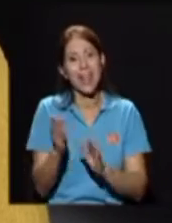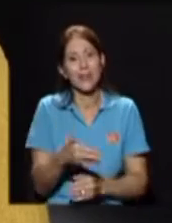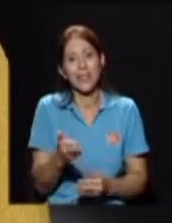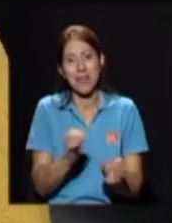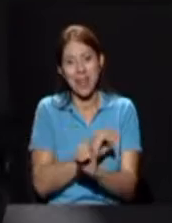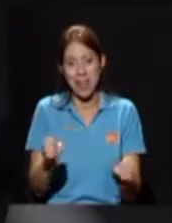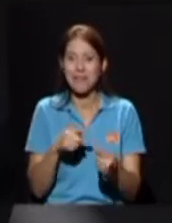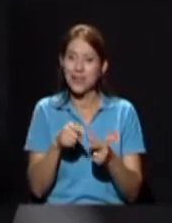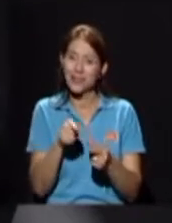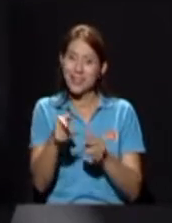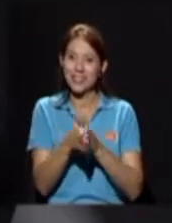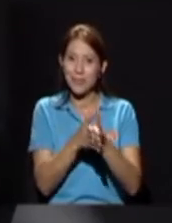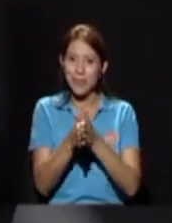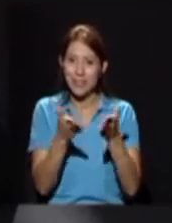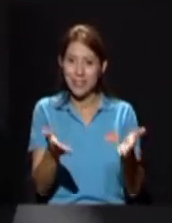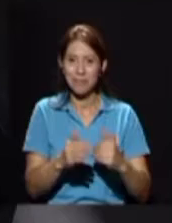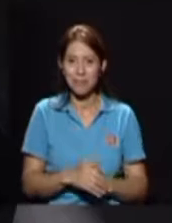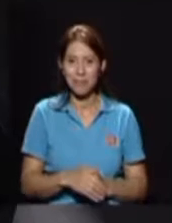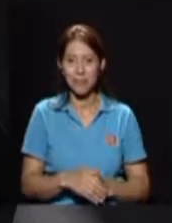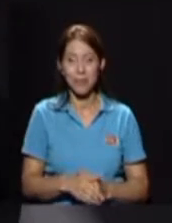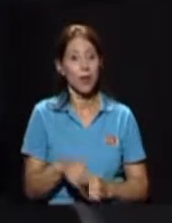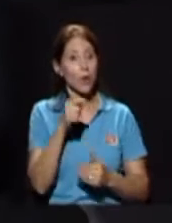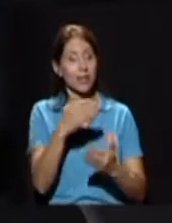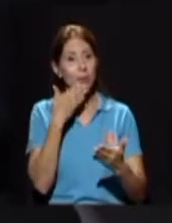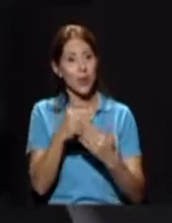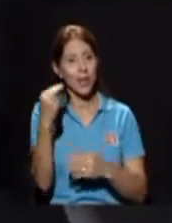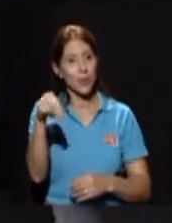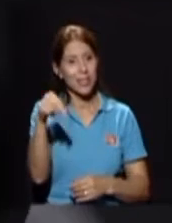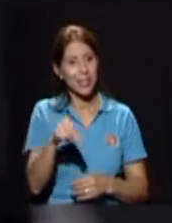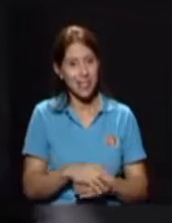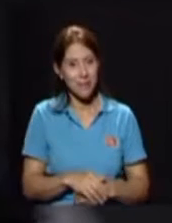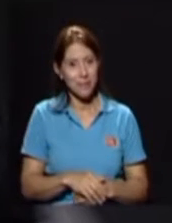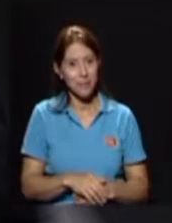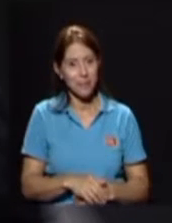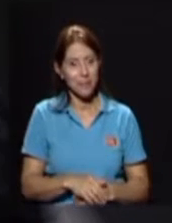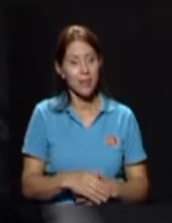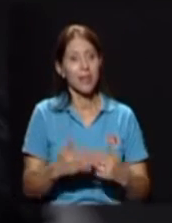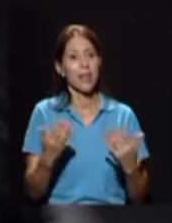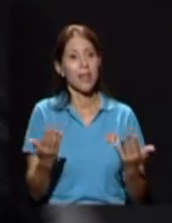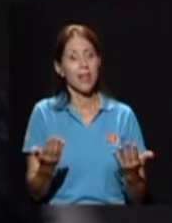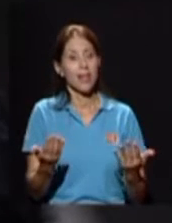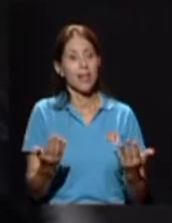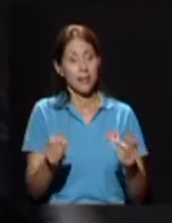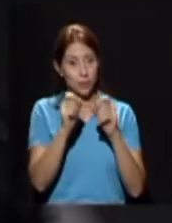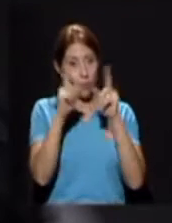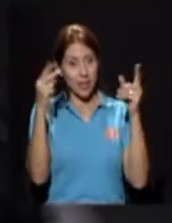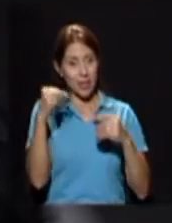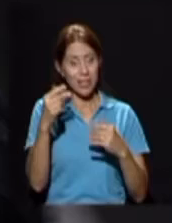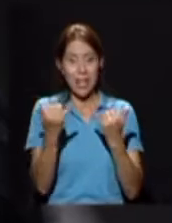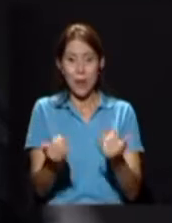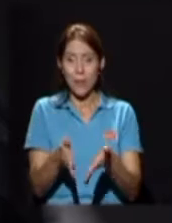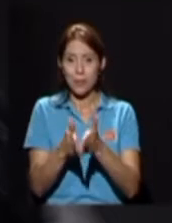ejercicio. Con esa tan buena noticia y tal vez sorprendente, le pediremos